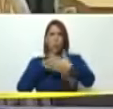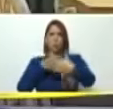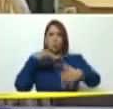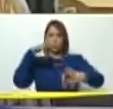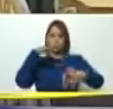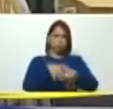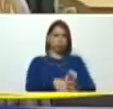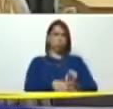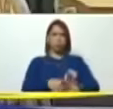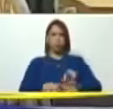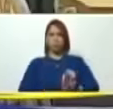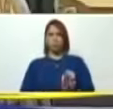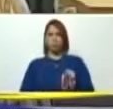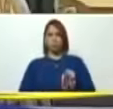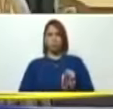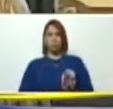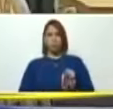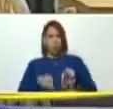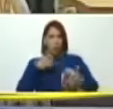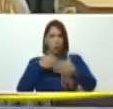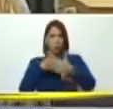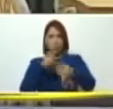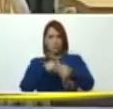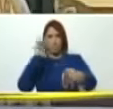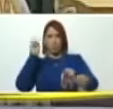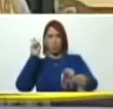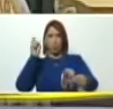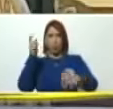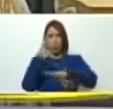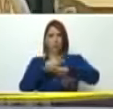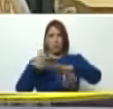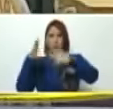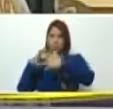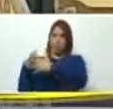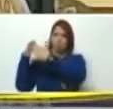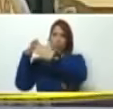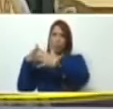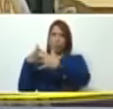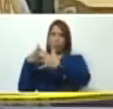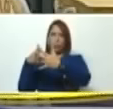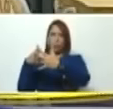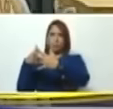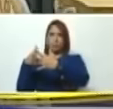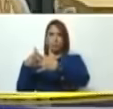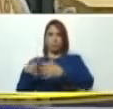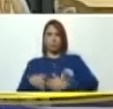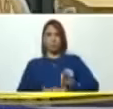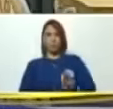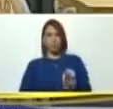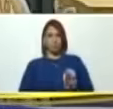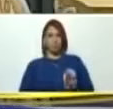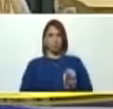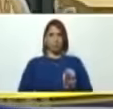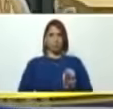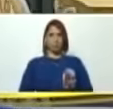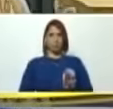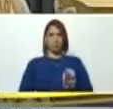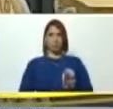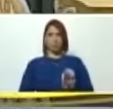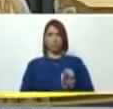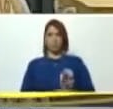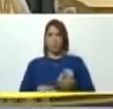los actos de exclusión del gobierno de los Estados Unidos de Norteamérica con motivo de la